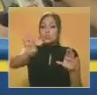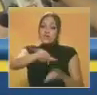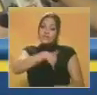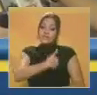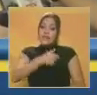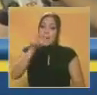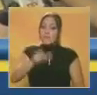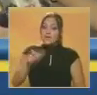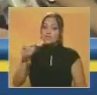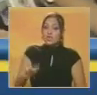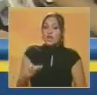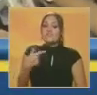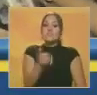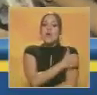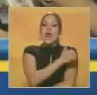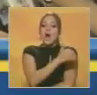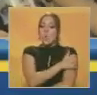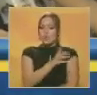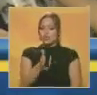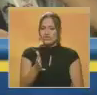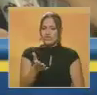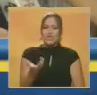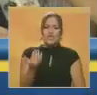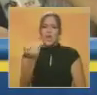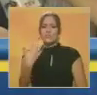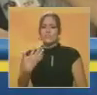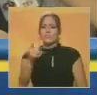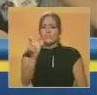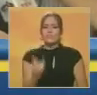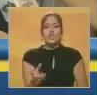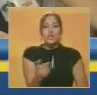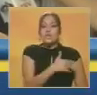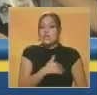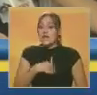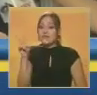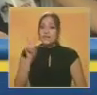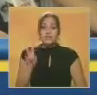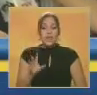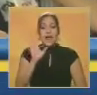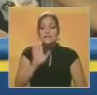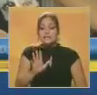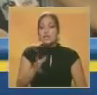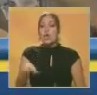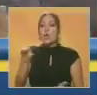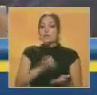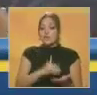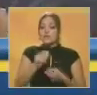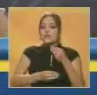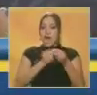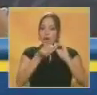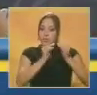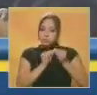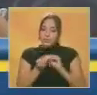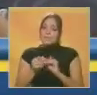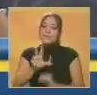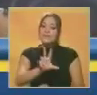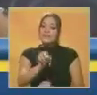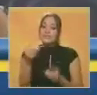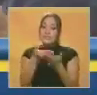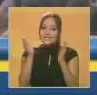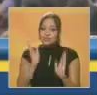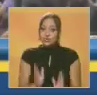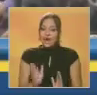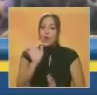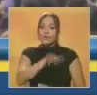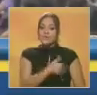la gente es cualidad eso es lo que nosotros no queremos para la Venezuela que vamos a reconstruir más de trescientos estudiantes de la